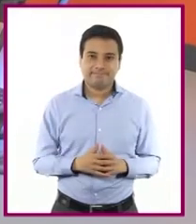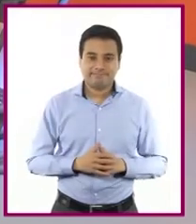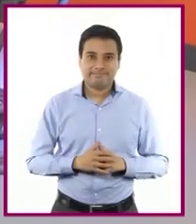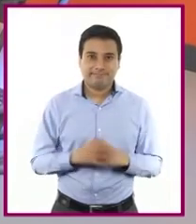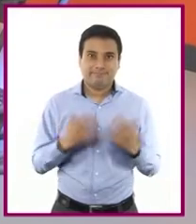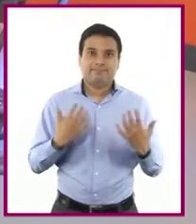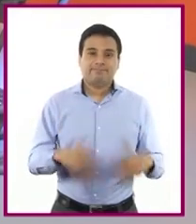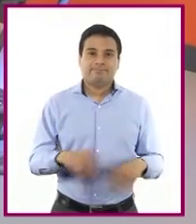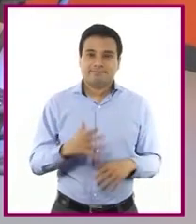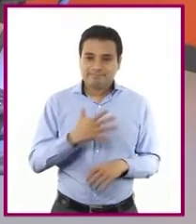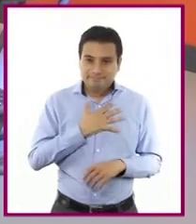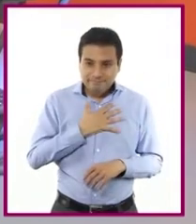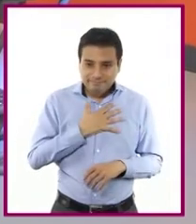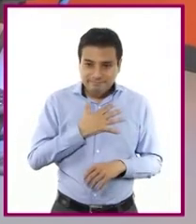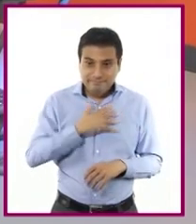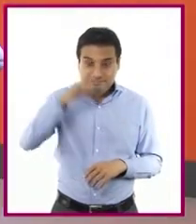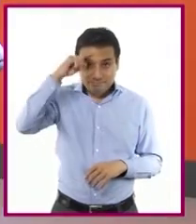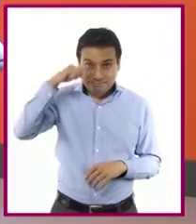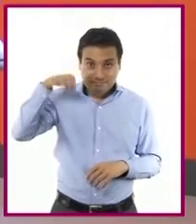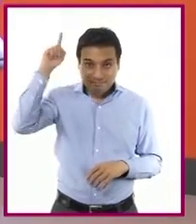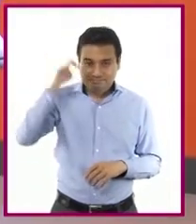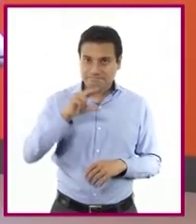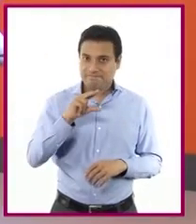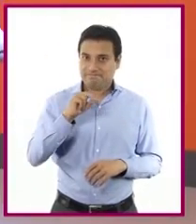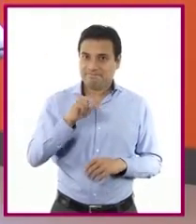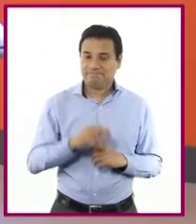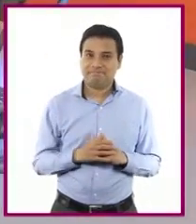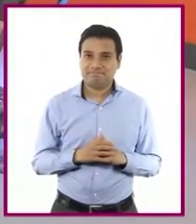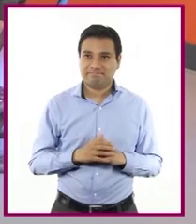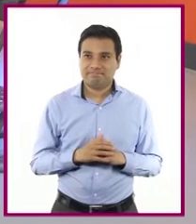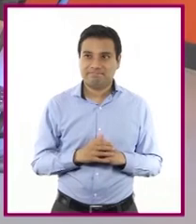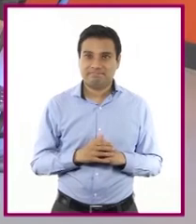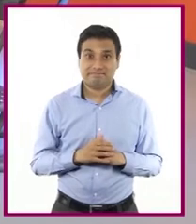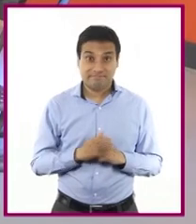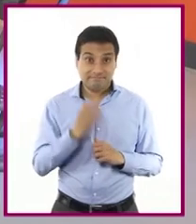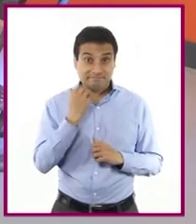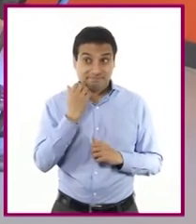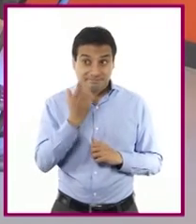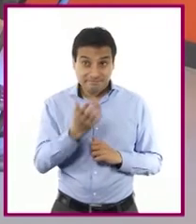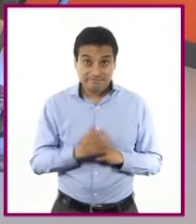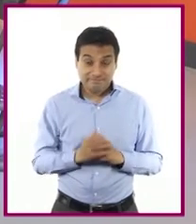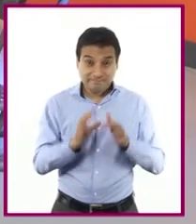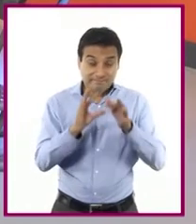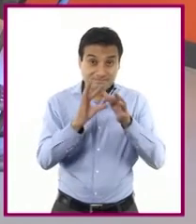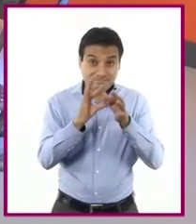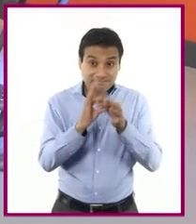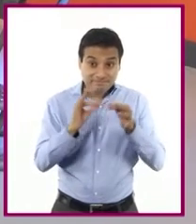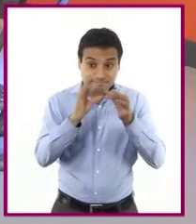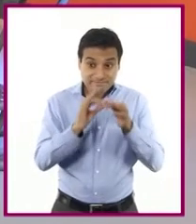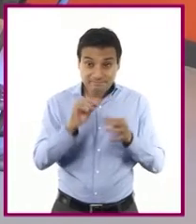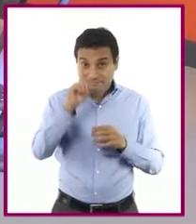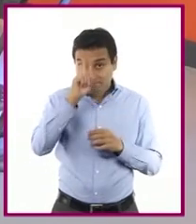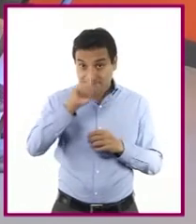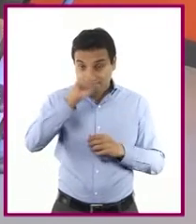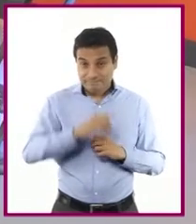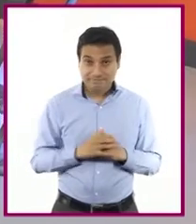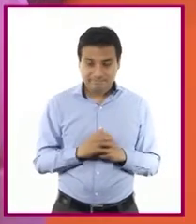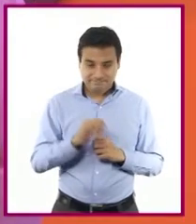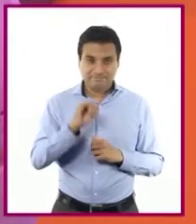¡Uf! No la tuvieron fácil, alumnas y alumnos. Maestros, ¿quieren dar una retroalimentación a sus equipos?